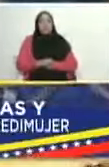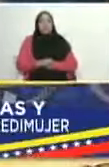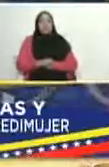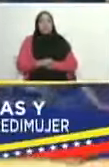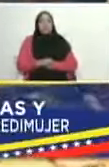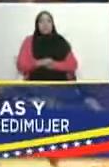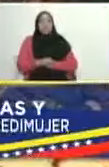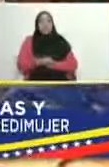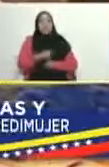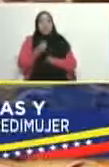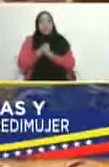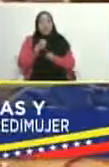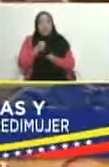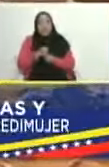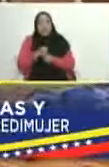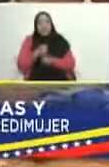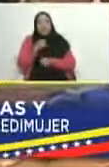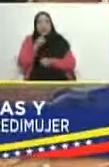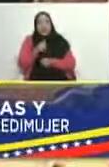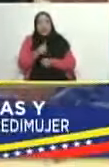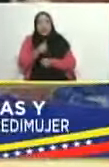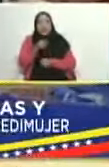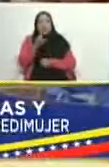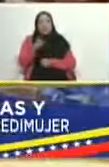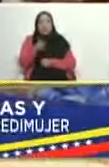Marianela, Mari Carmen,